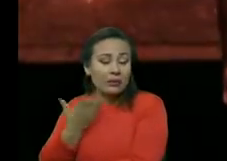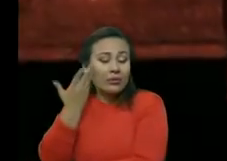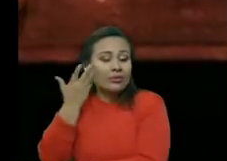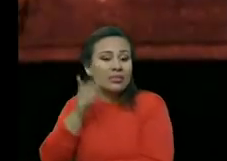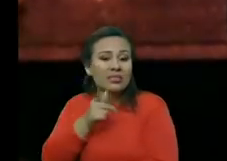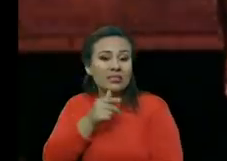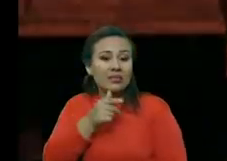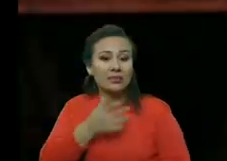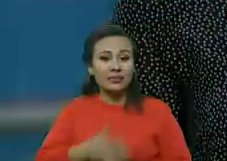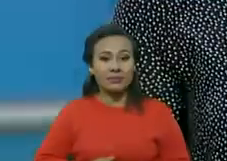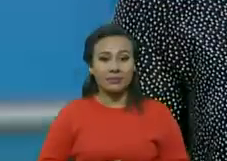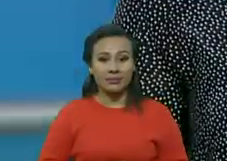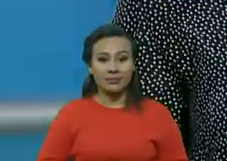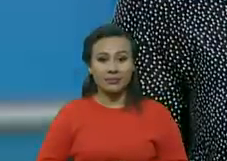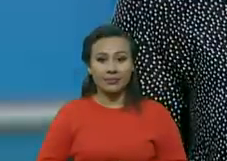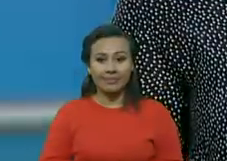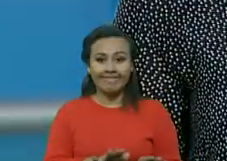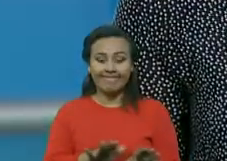Pisa.